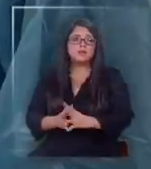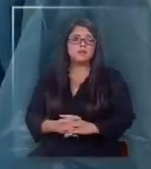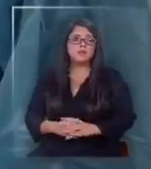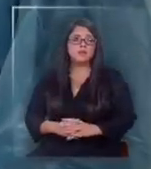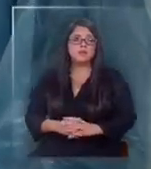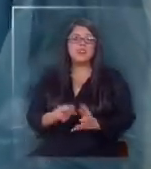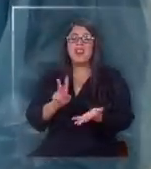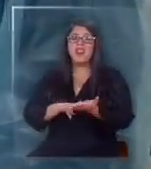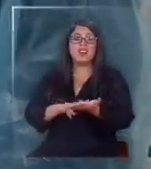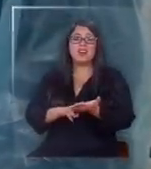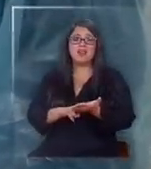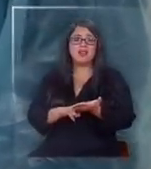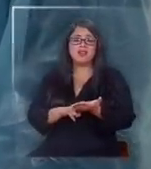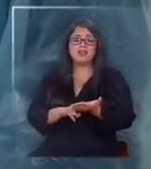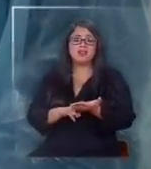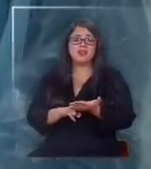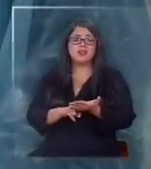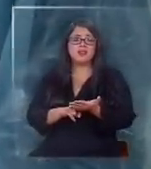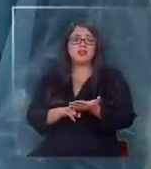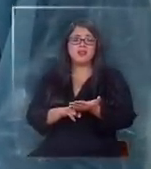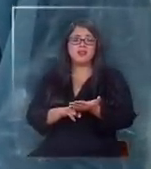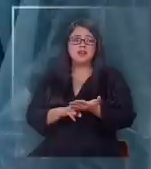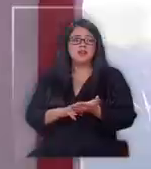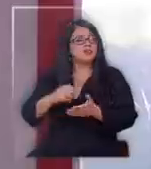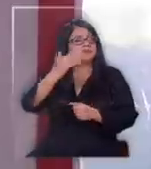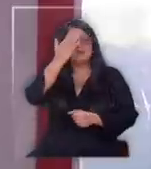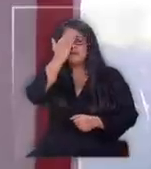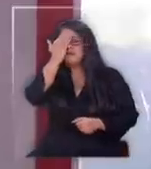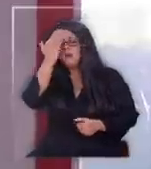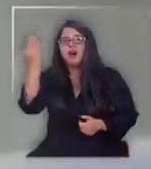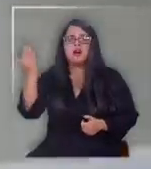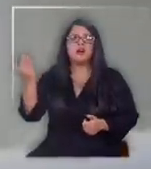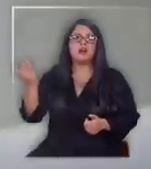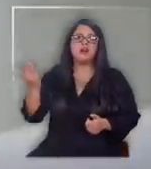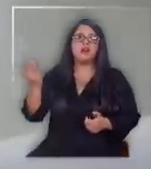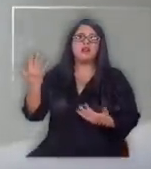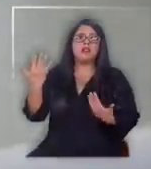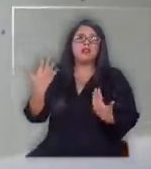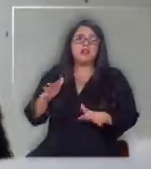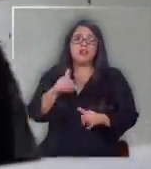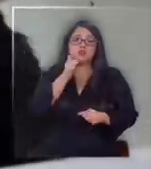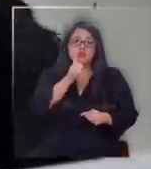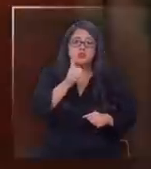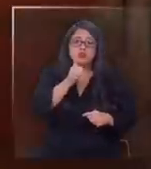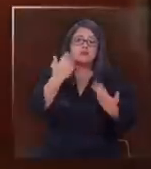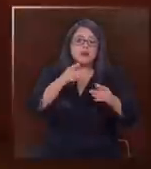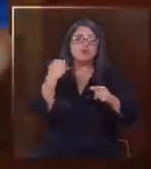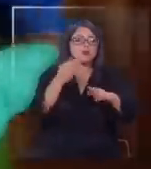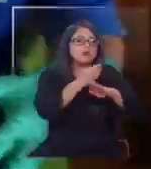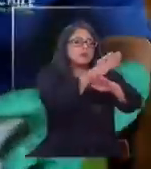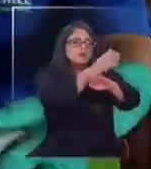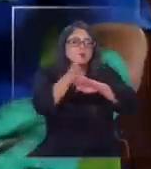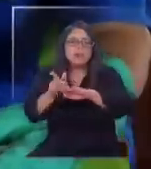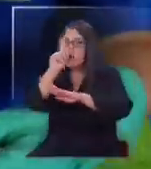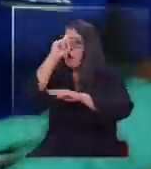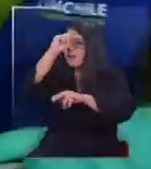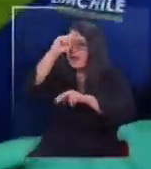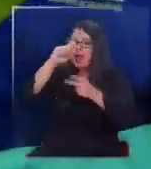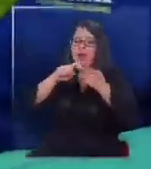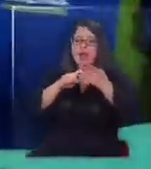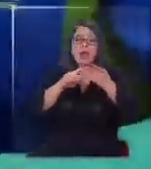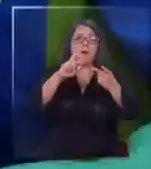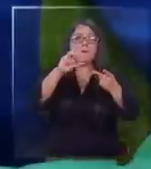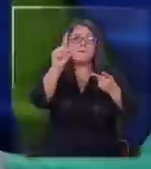Mira, la verdad es que es algo bastante terrible. Durante varias jornadas recorrimos hospitales, postas y UCIs